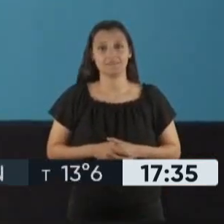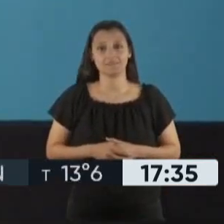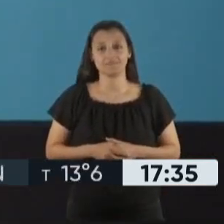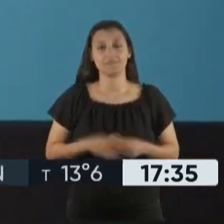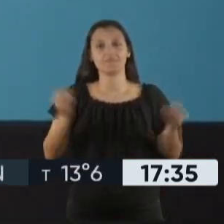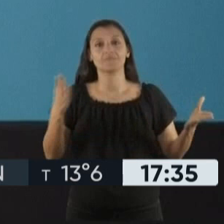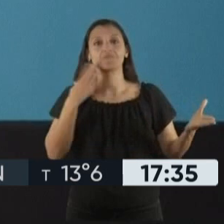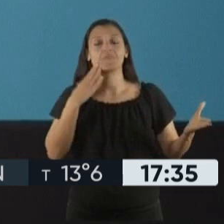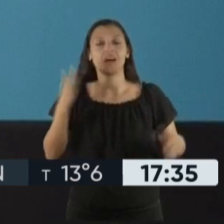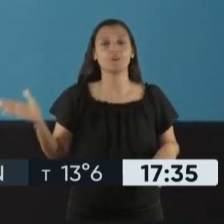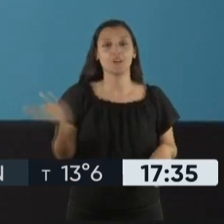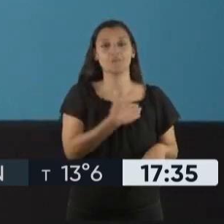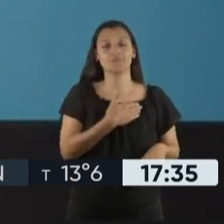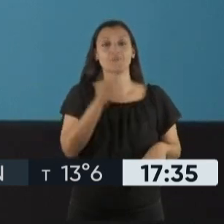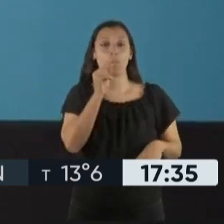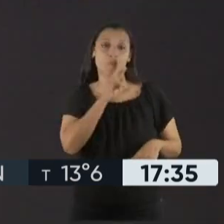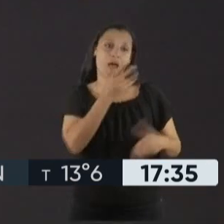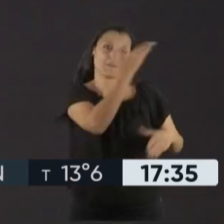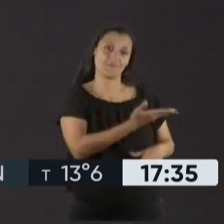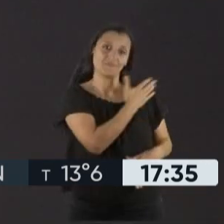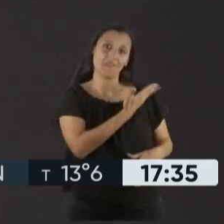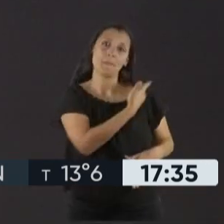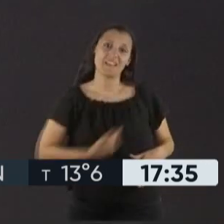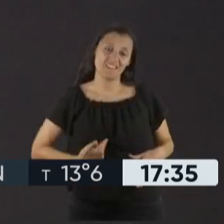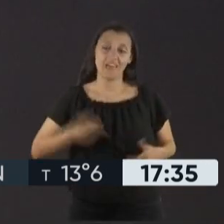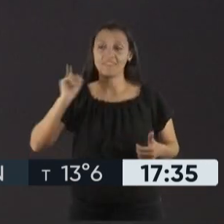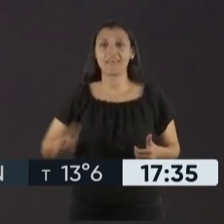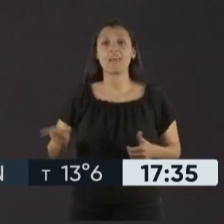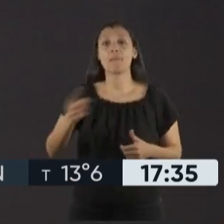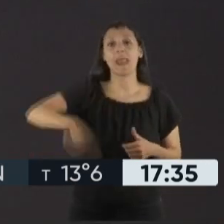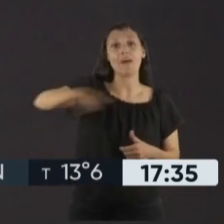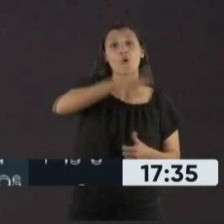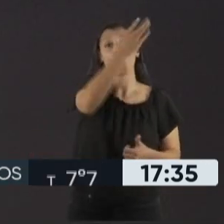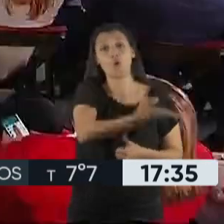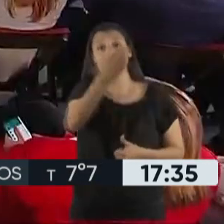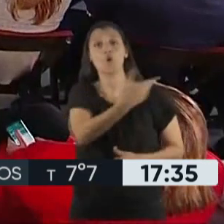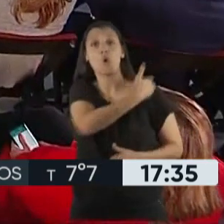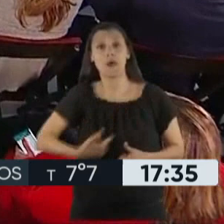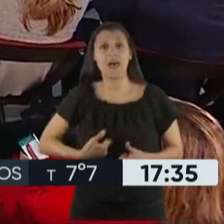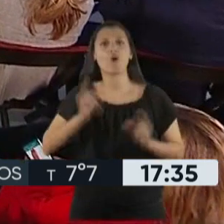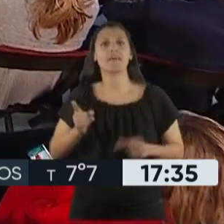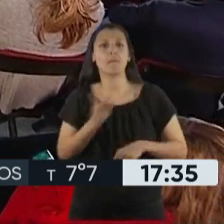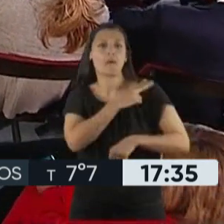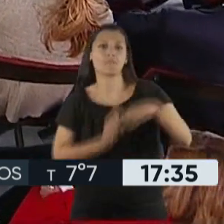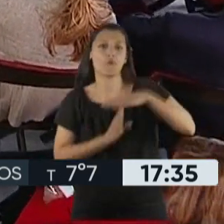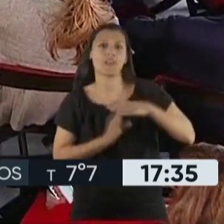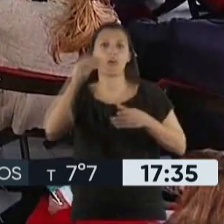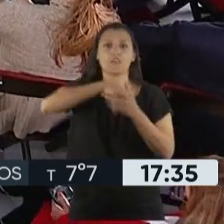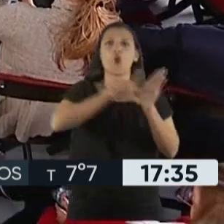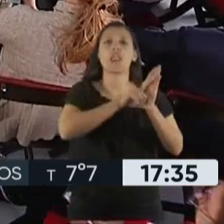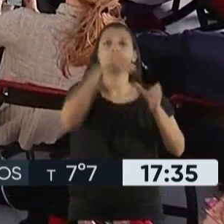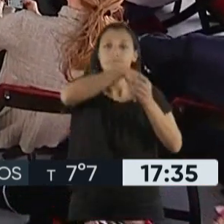Buenas tardes a todas y a todos, señor Presidente, gobernadores, funcionarios del Poder Ejecutivo Nacional, legisladoras,